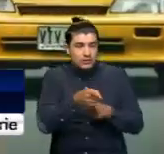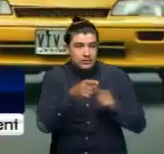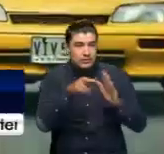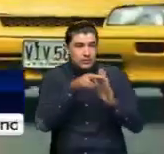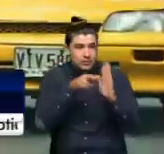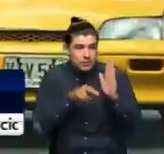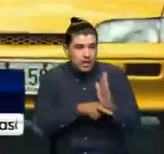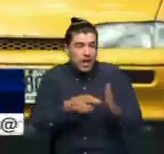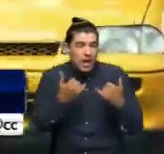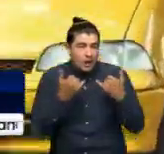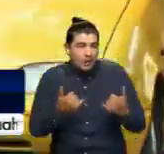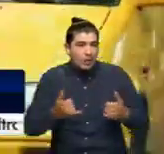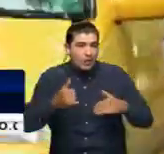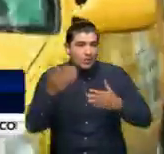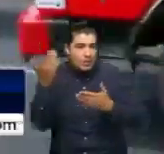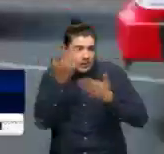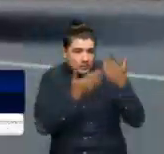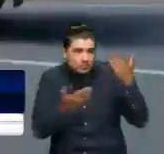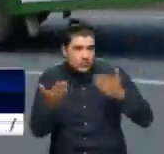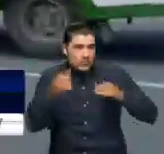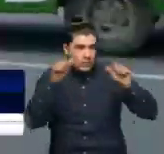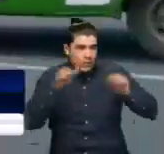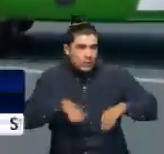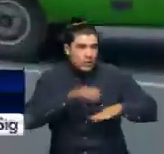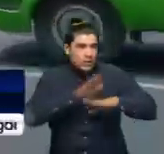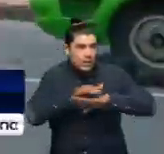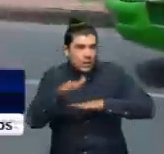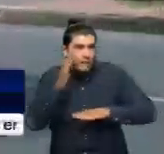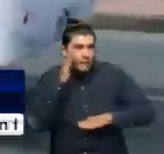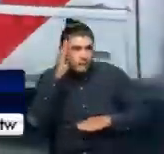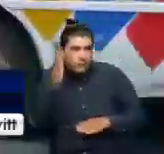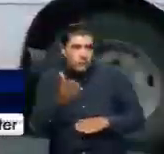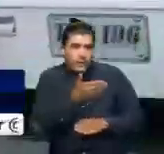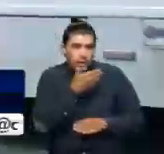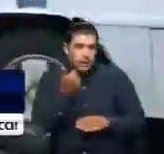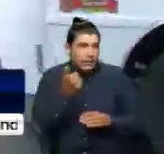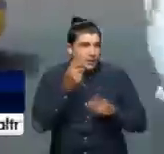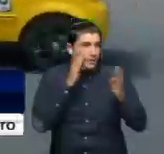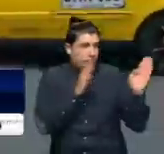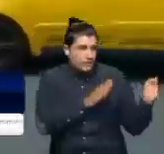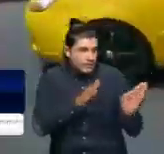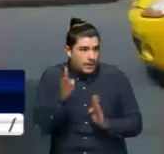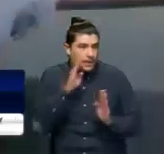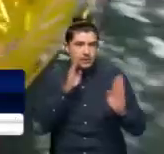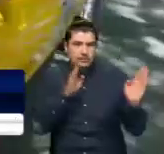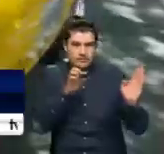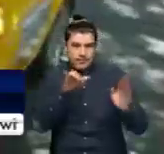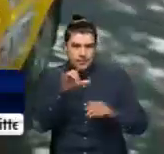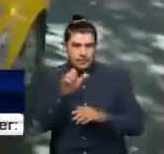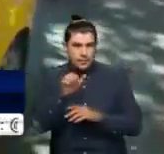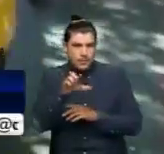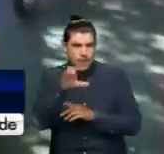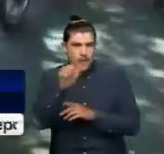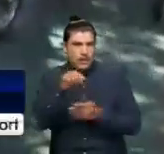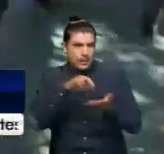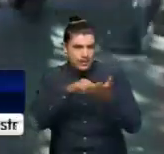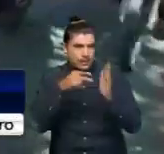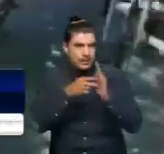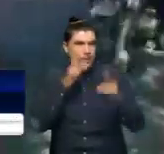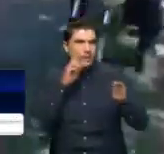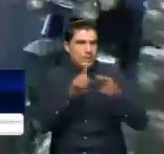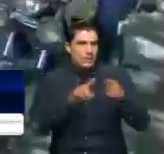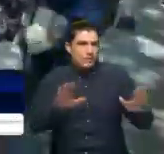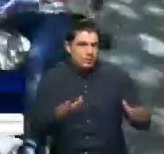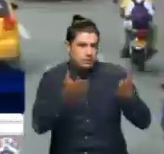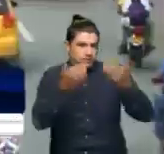que va a generar de pronto una mejora, que se trata de progresar constantemente y que pues es temporal, ¿no?